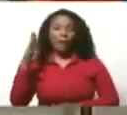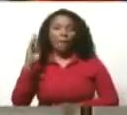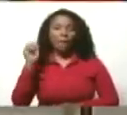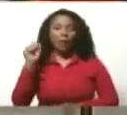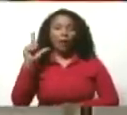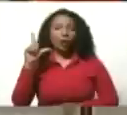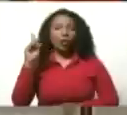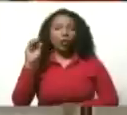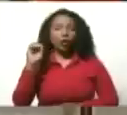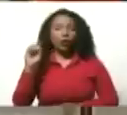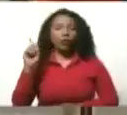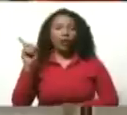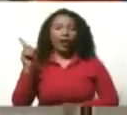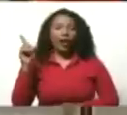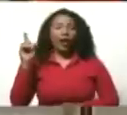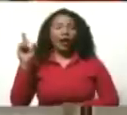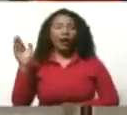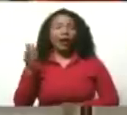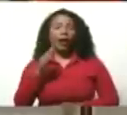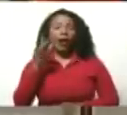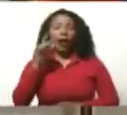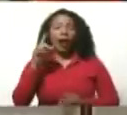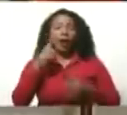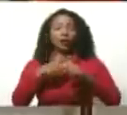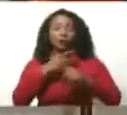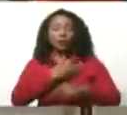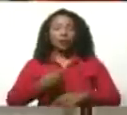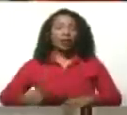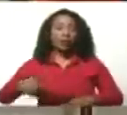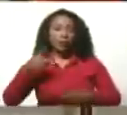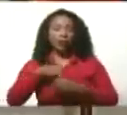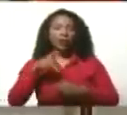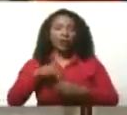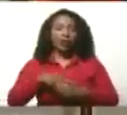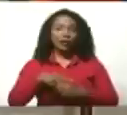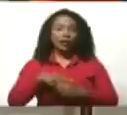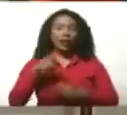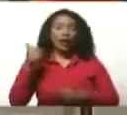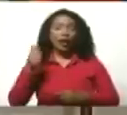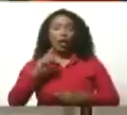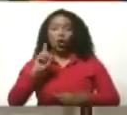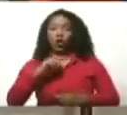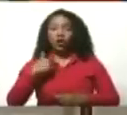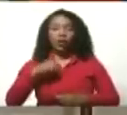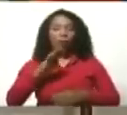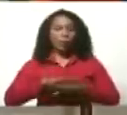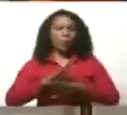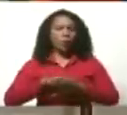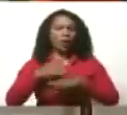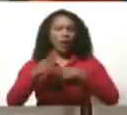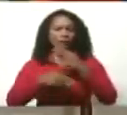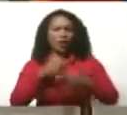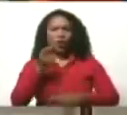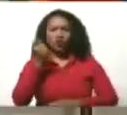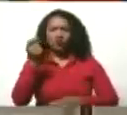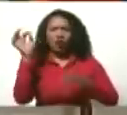de Rafael Ramírez, llamado Baldo Sansó, no tenía por qué hacerlo de ninguna